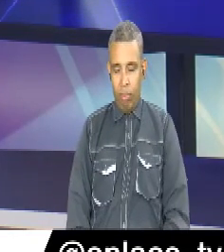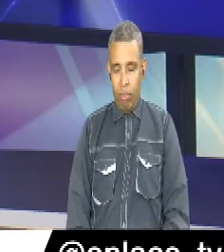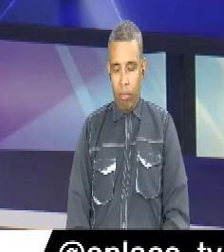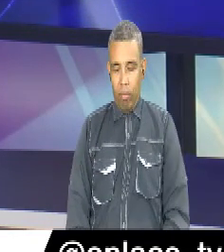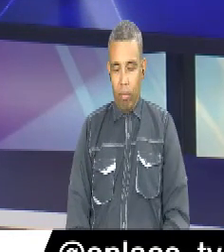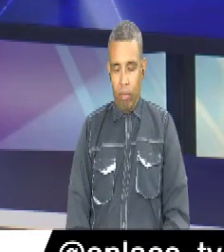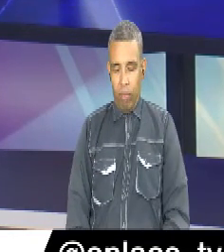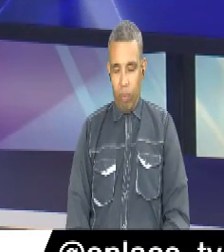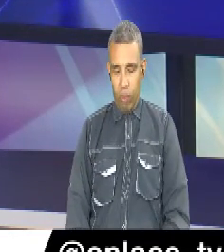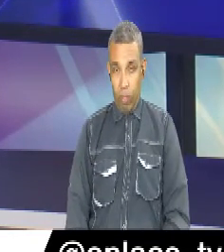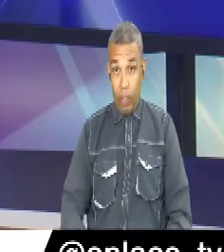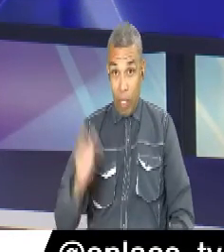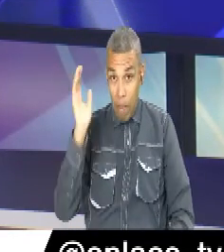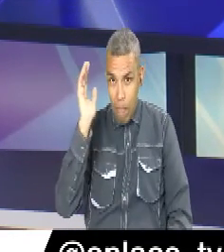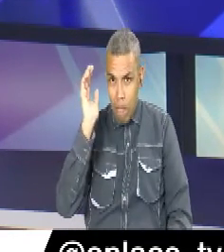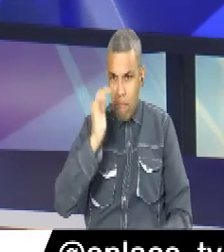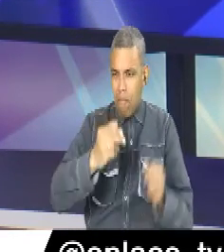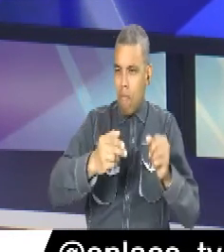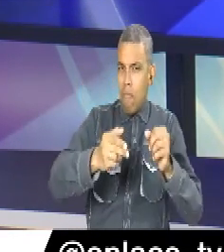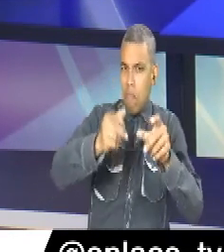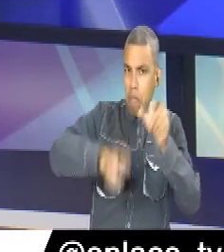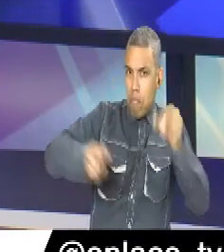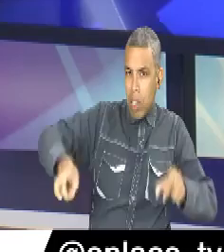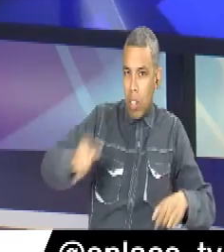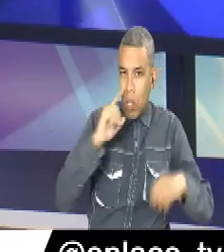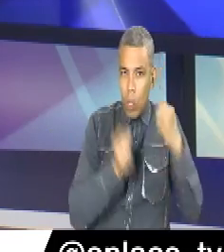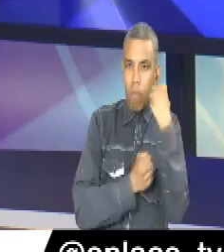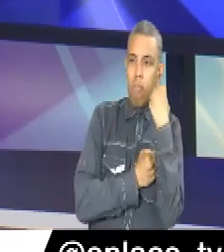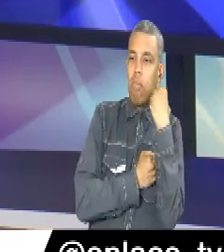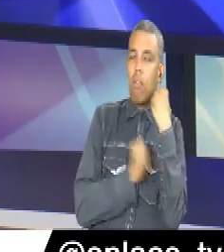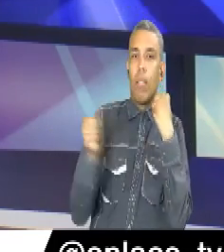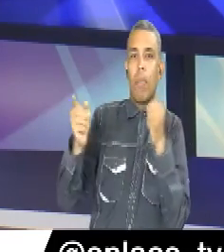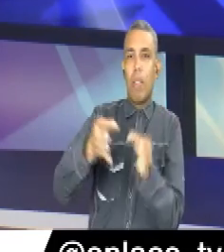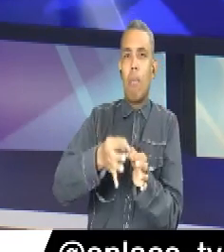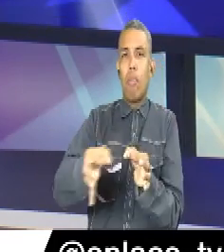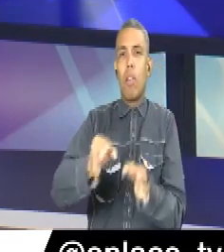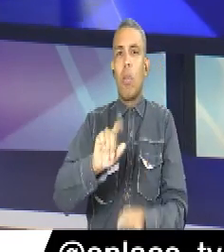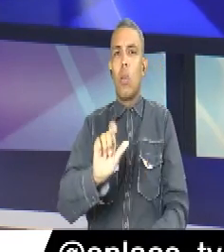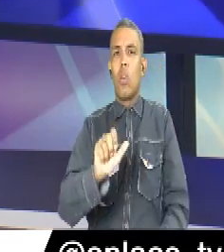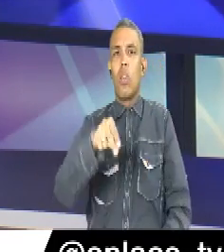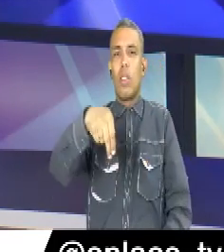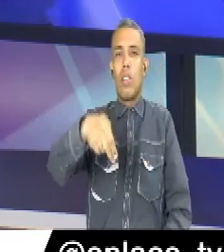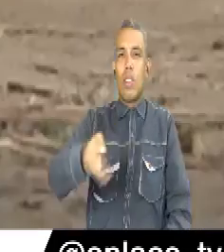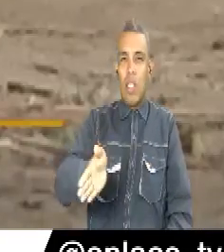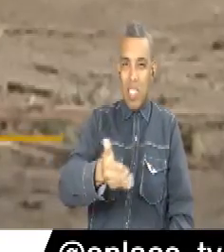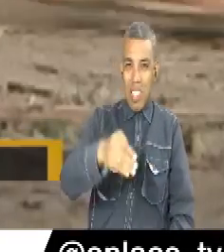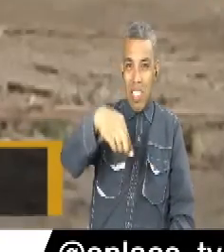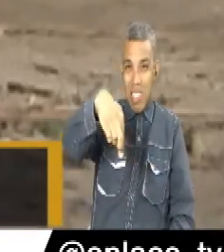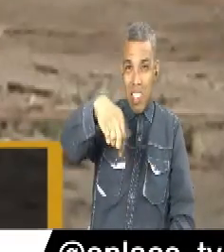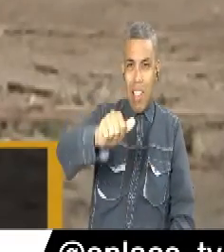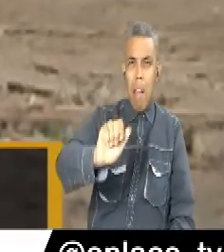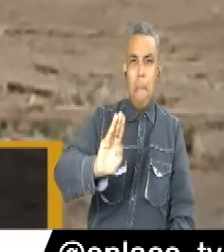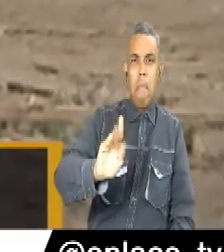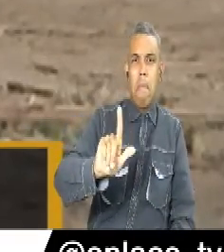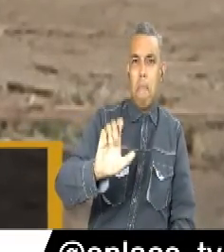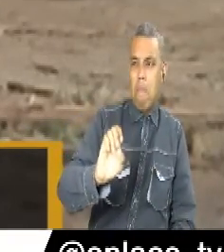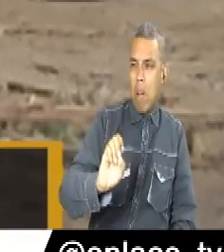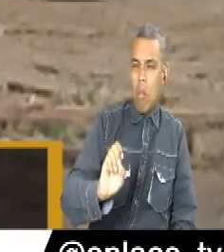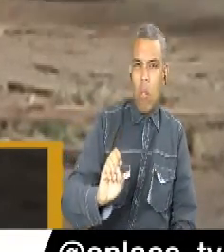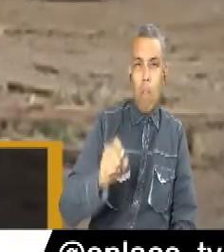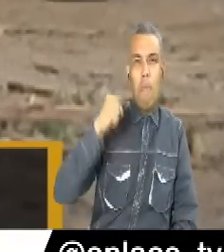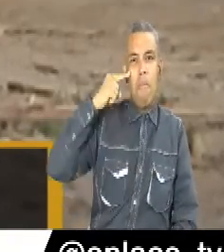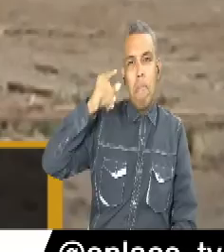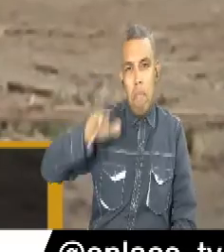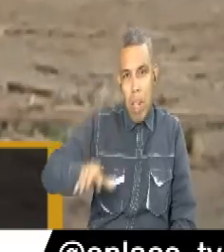armados estarían intimidando a los habitantes del municipio de San Pablo, en el sur de Bolívar. Hombres, al parecer fuertemente armados